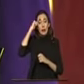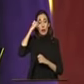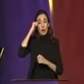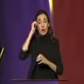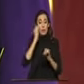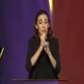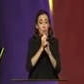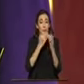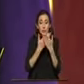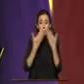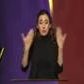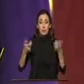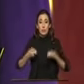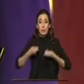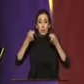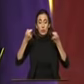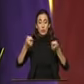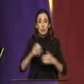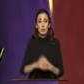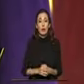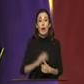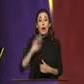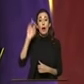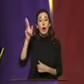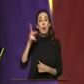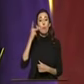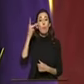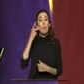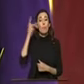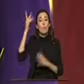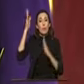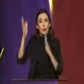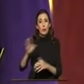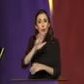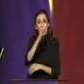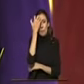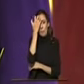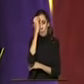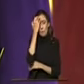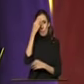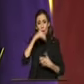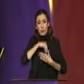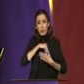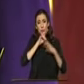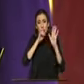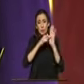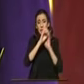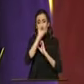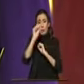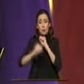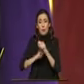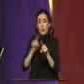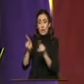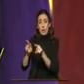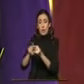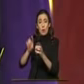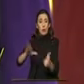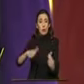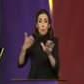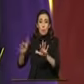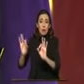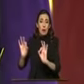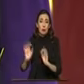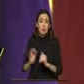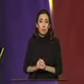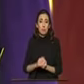Hassás, el poeta sufí, decía que porque te preocupas tanto, dentro de 7000 años serás como aquellos muertos que